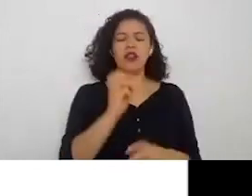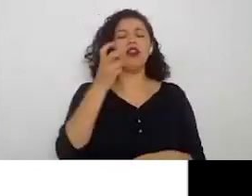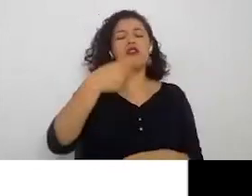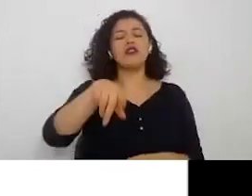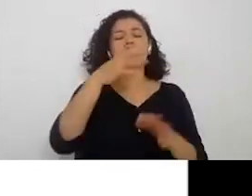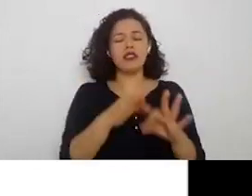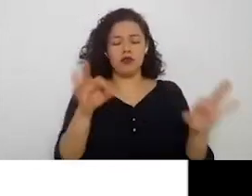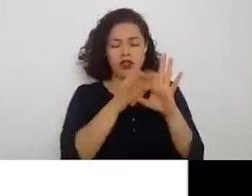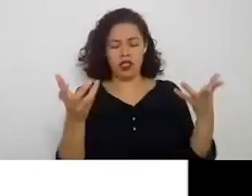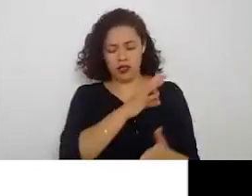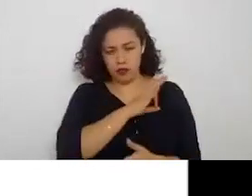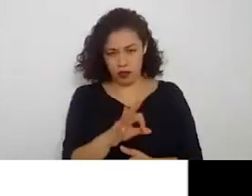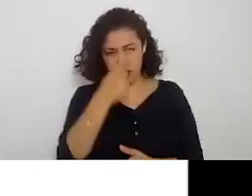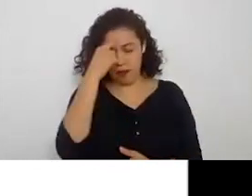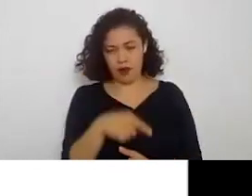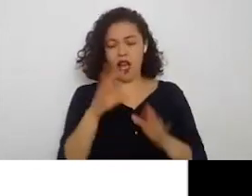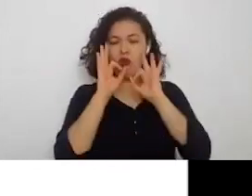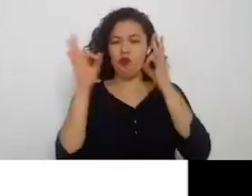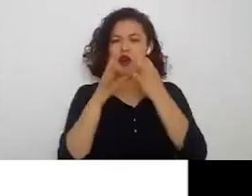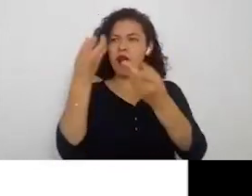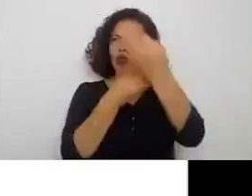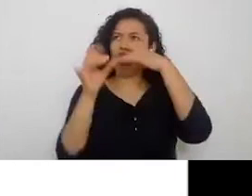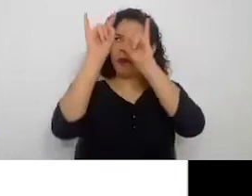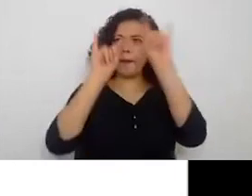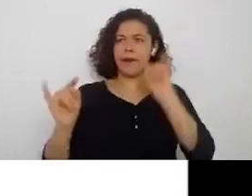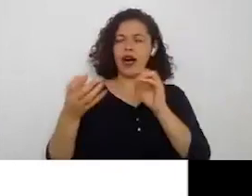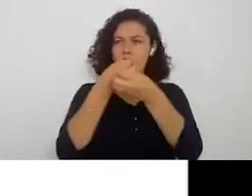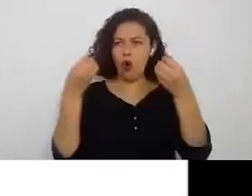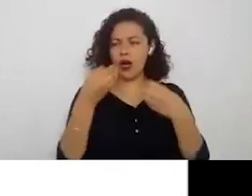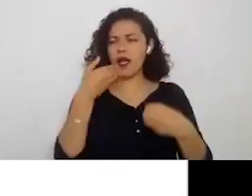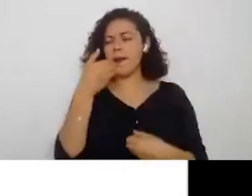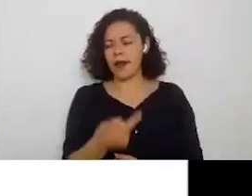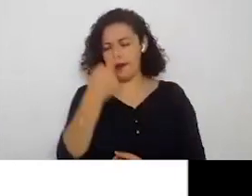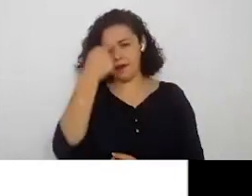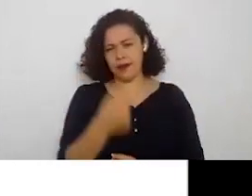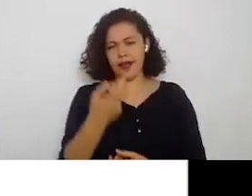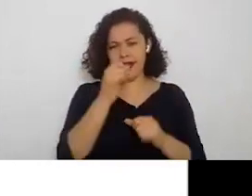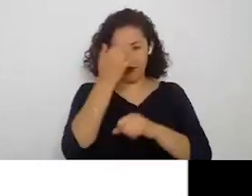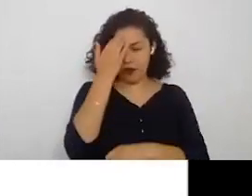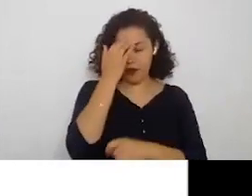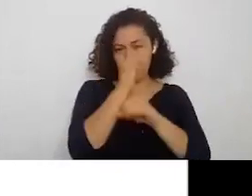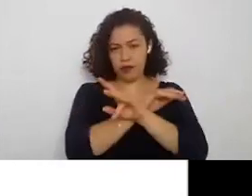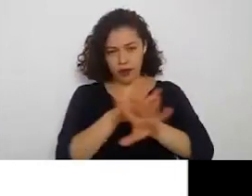puedan crear esa infraestructura y asegurar el conocimiento, la información, la